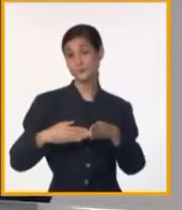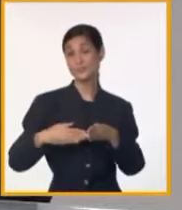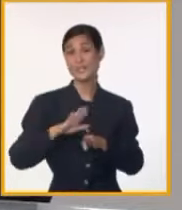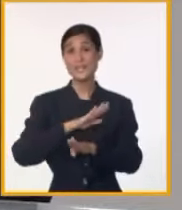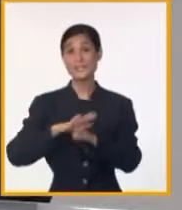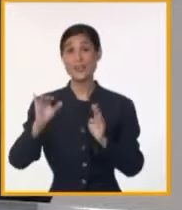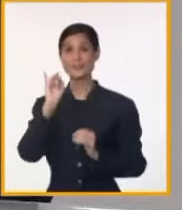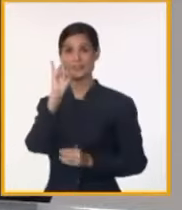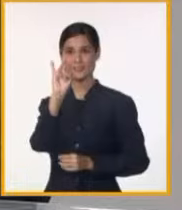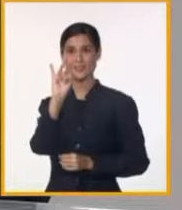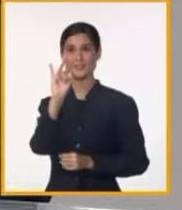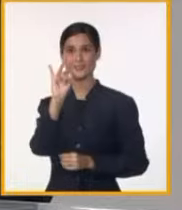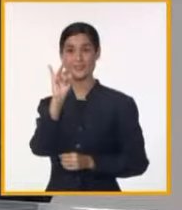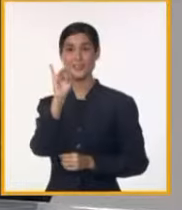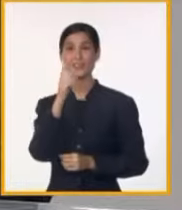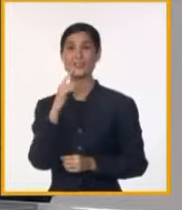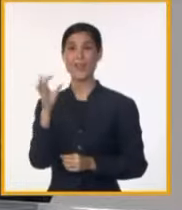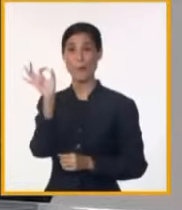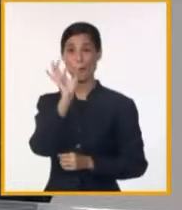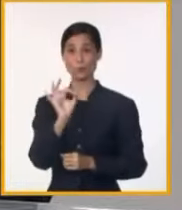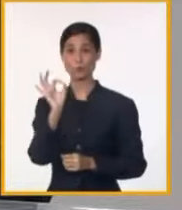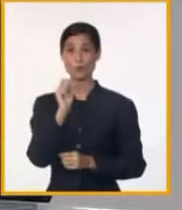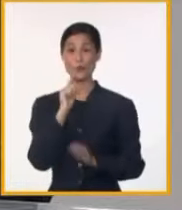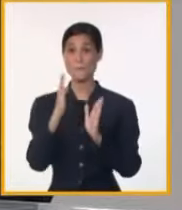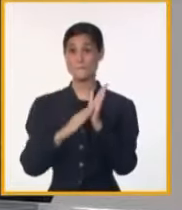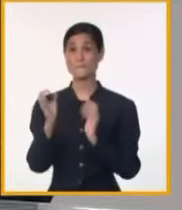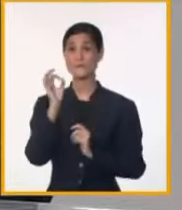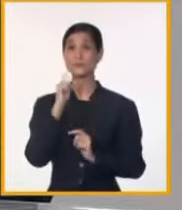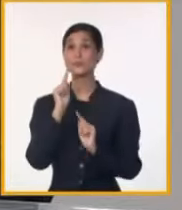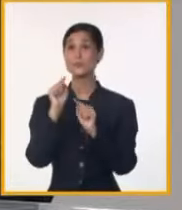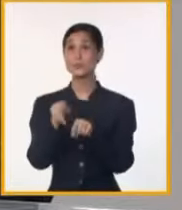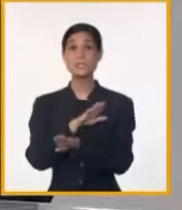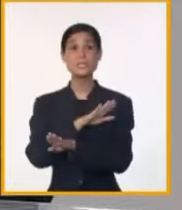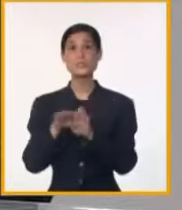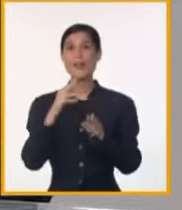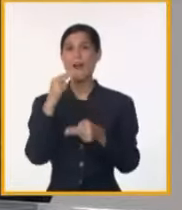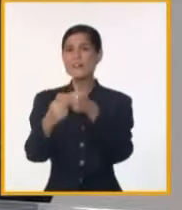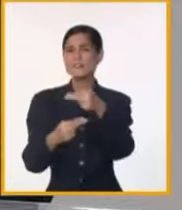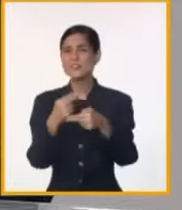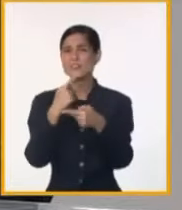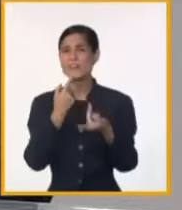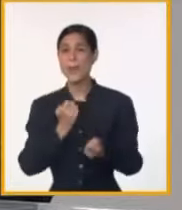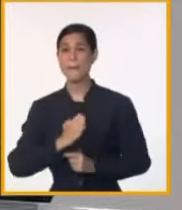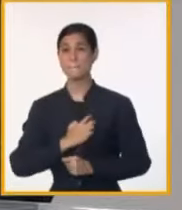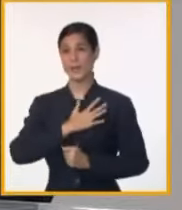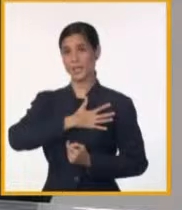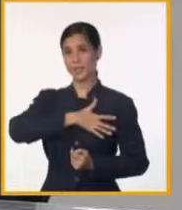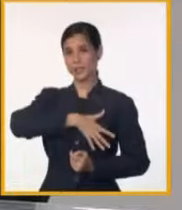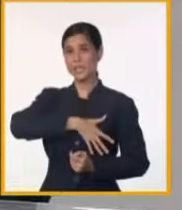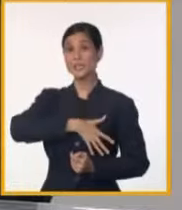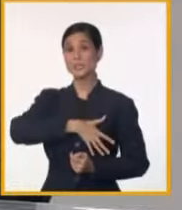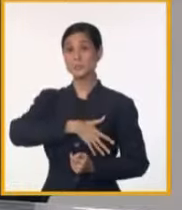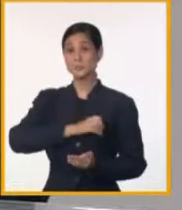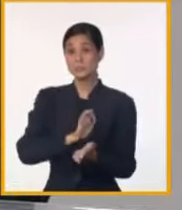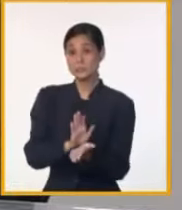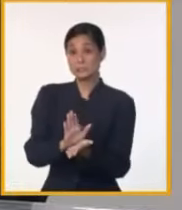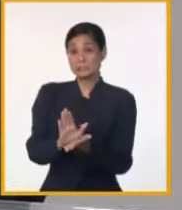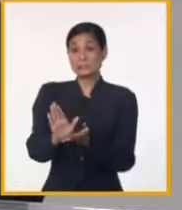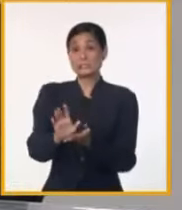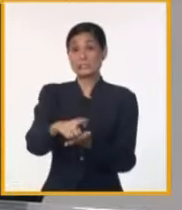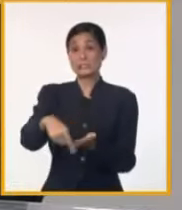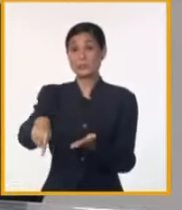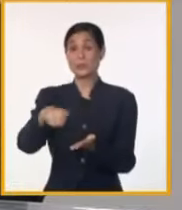7 de octubre no es ni siquiera la expulsión de los palestinos de la franja de gaza que es un sueño dorado que